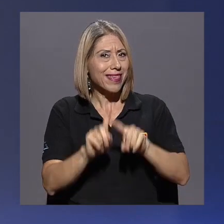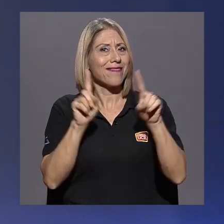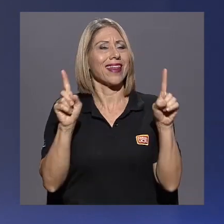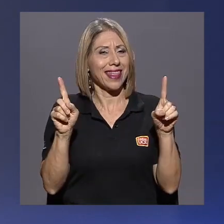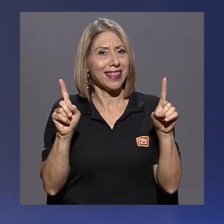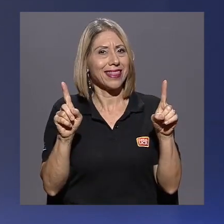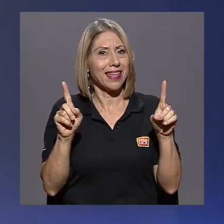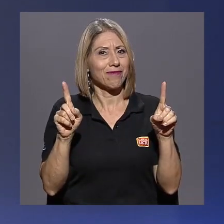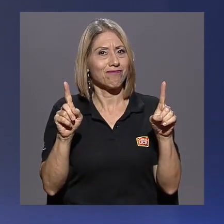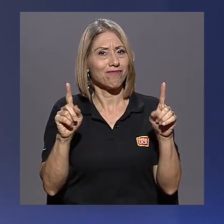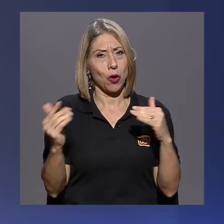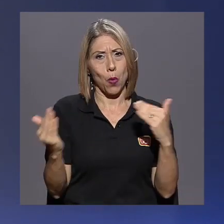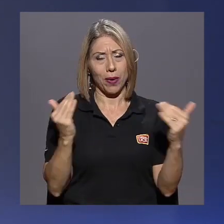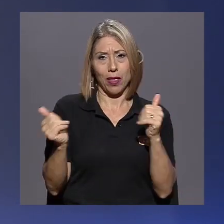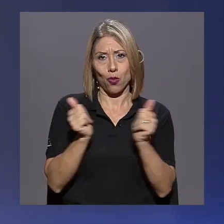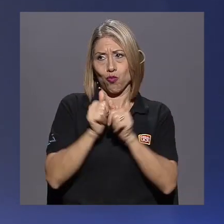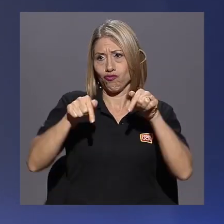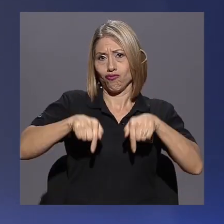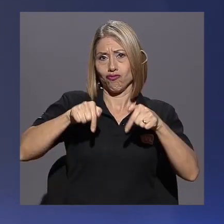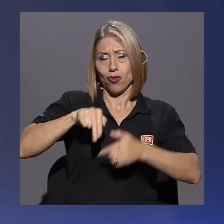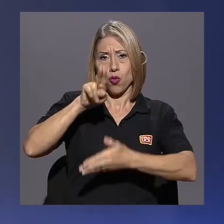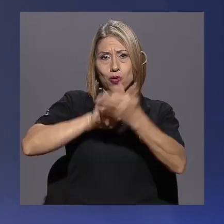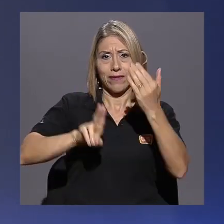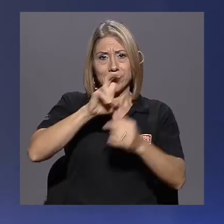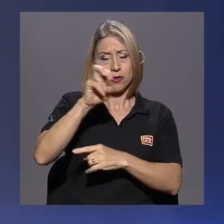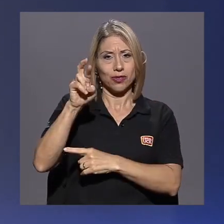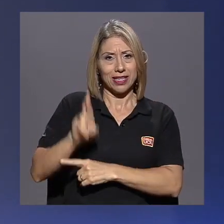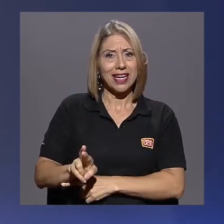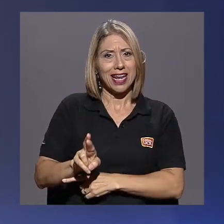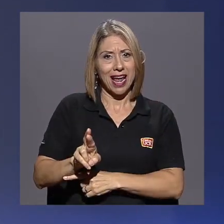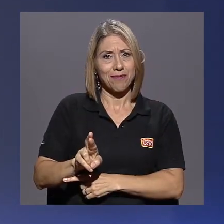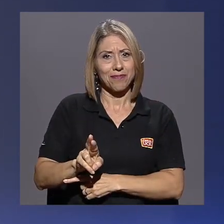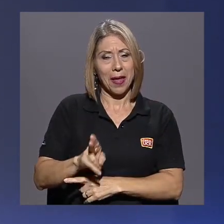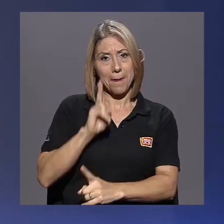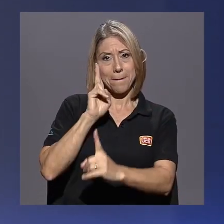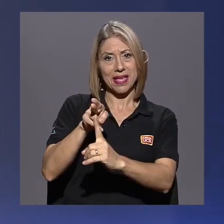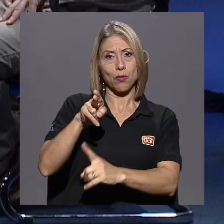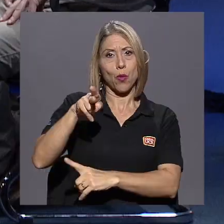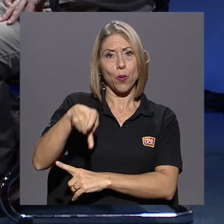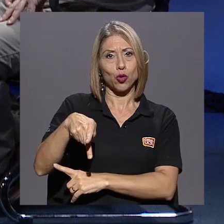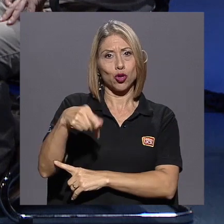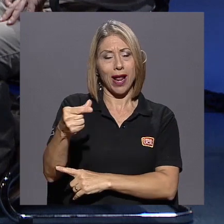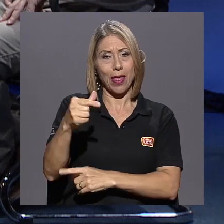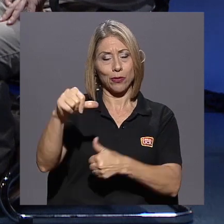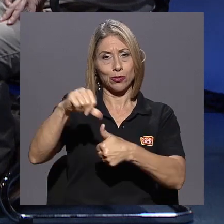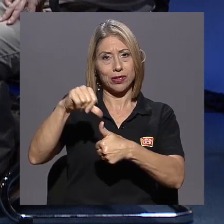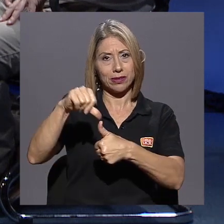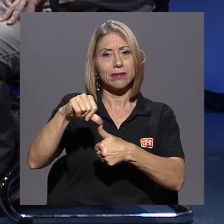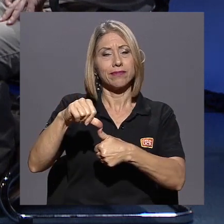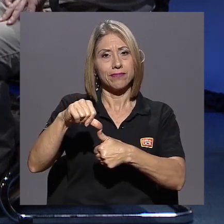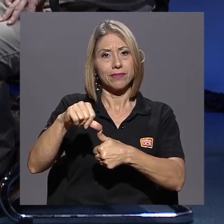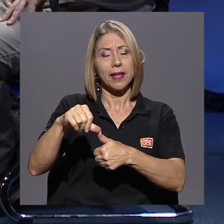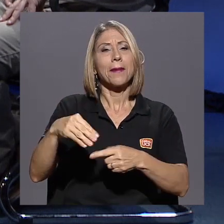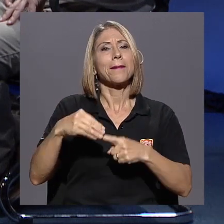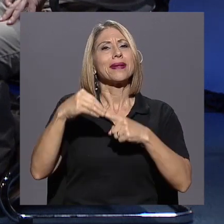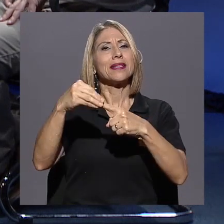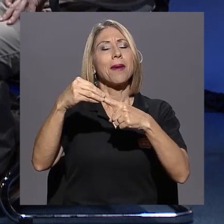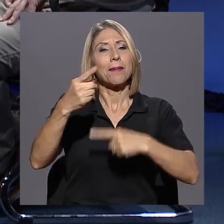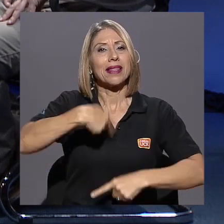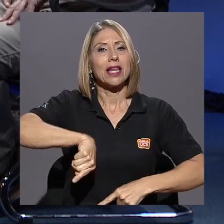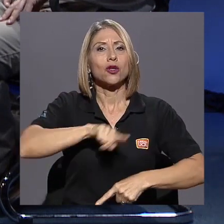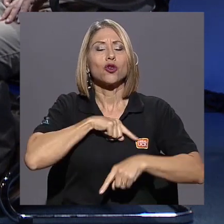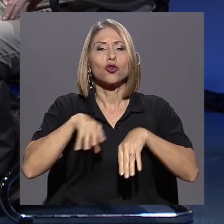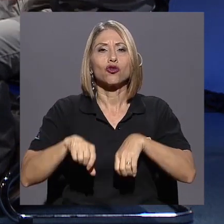con respecto a lo que tenemos en la universidad de costa rica en el mismo posgrado centroamericano que principalmente nos